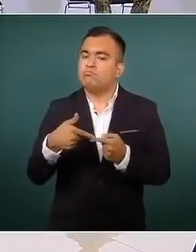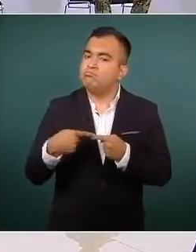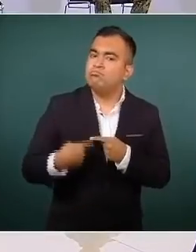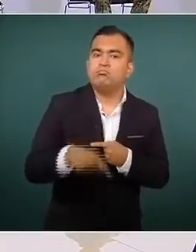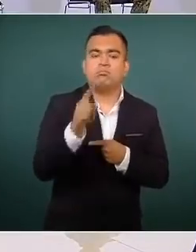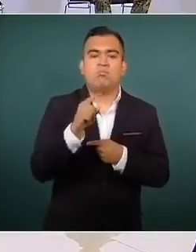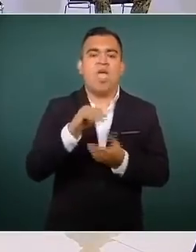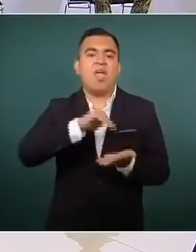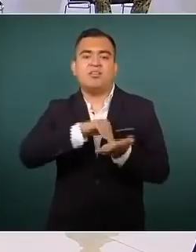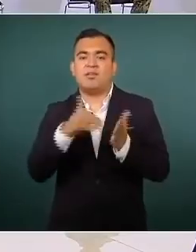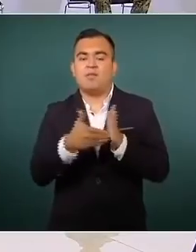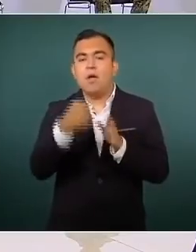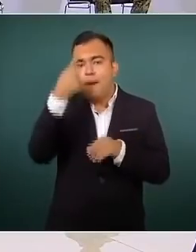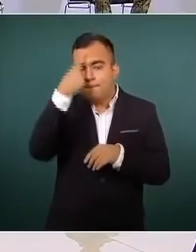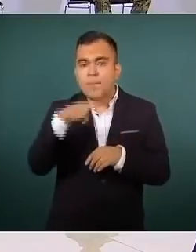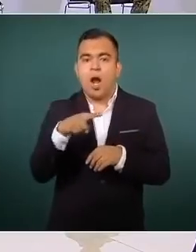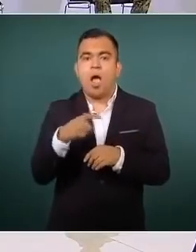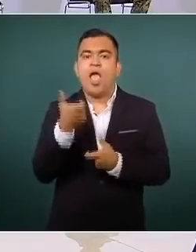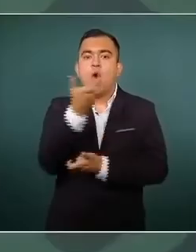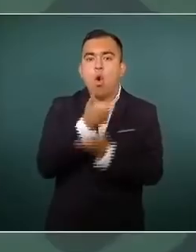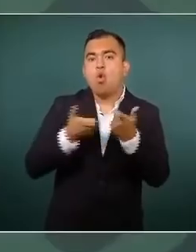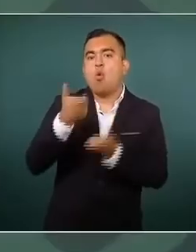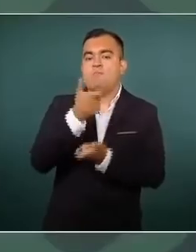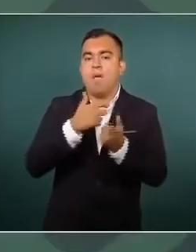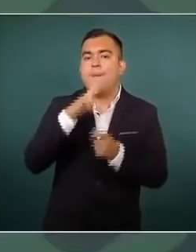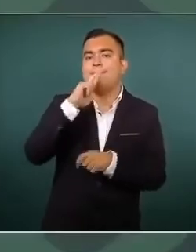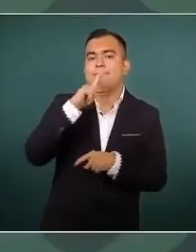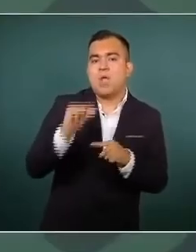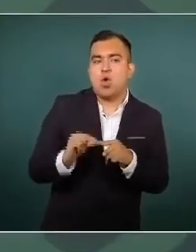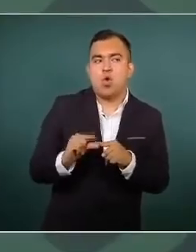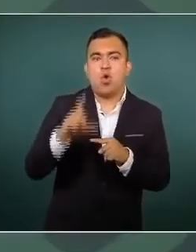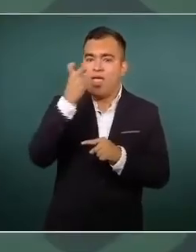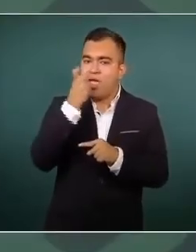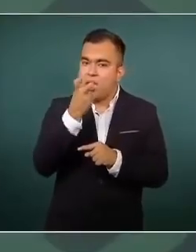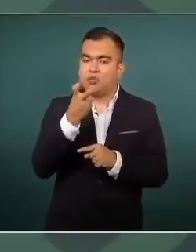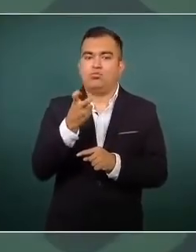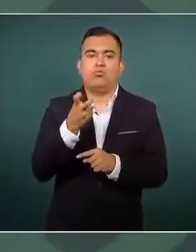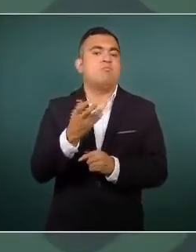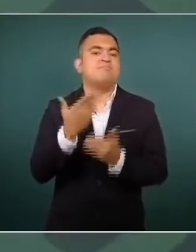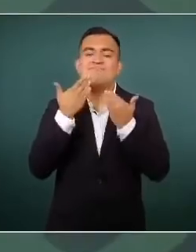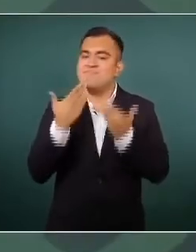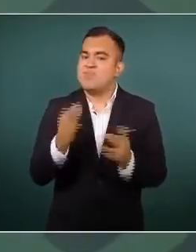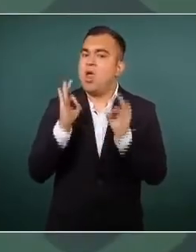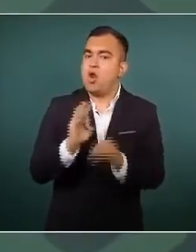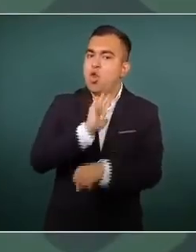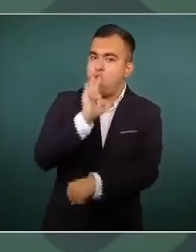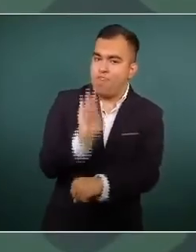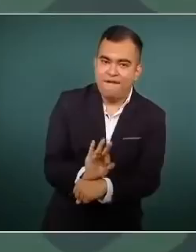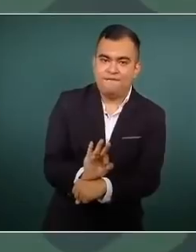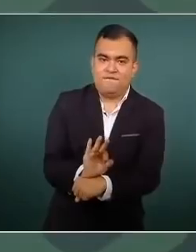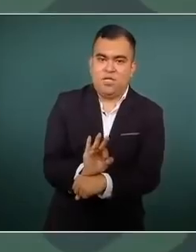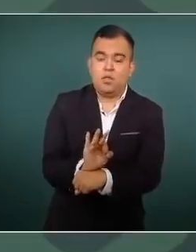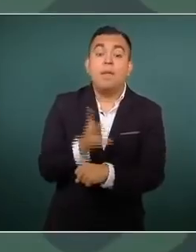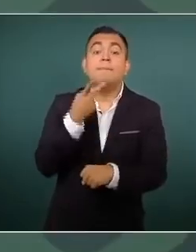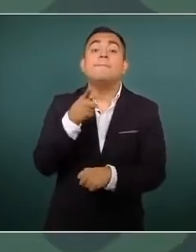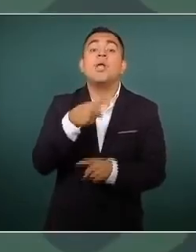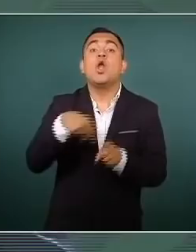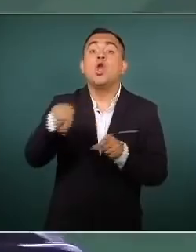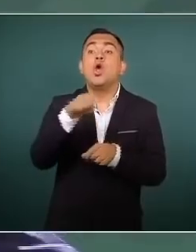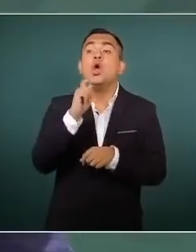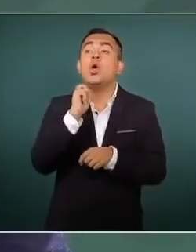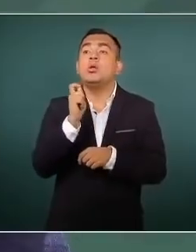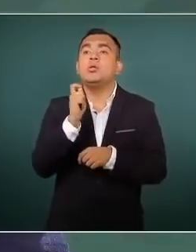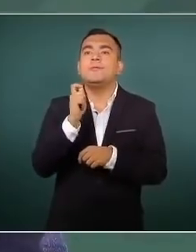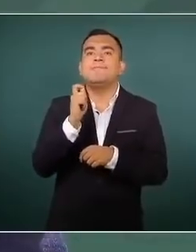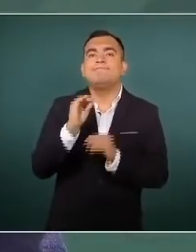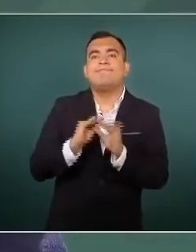ruta que vamos a defender como la correcta y, por supuesto, que no estamos, como algunos han querido construir la